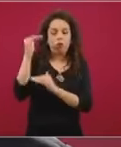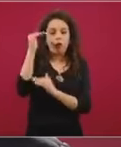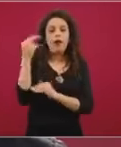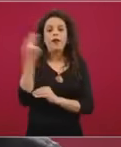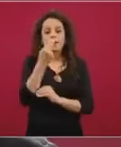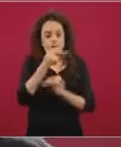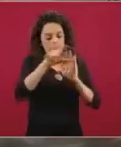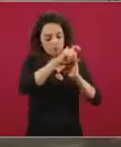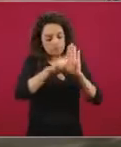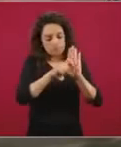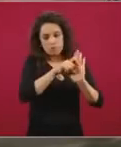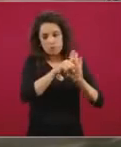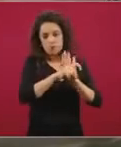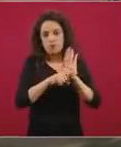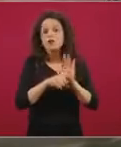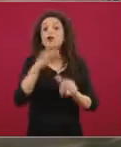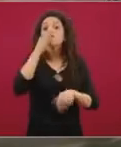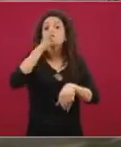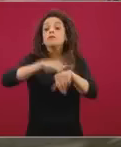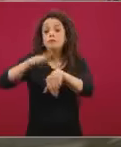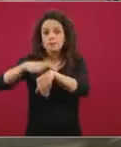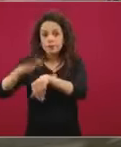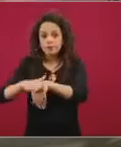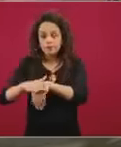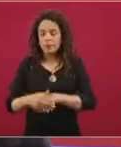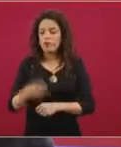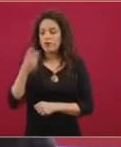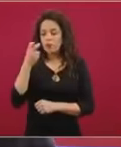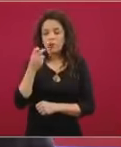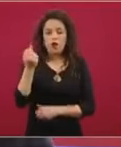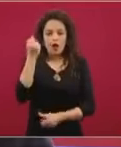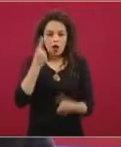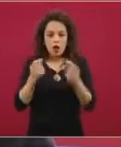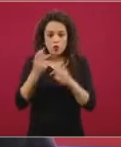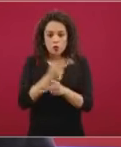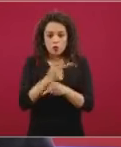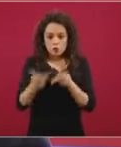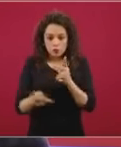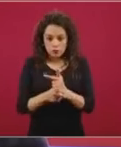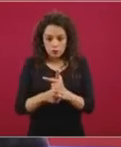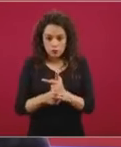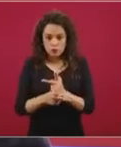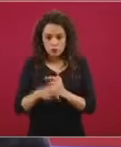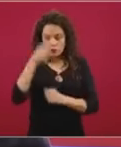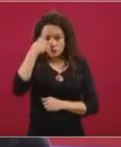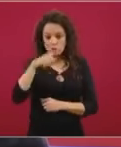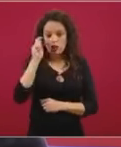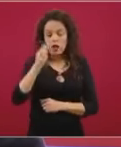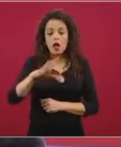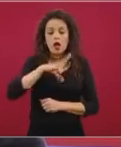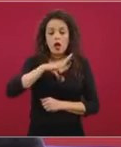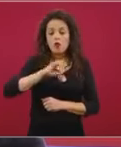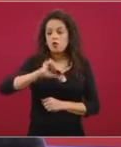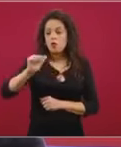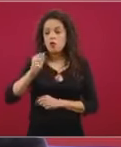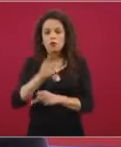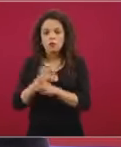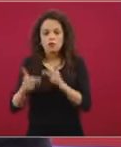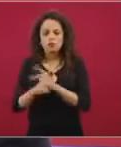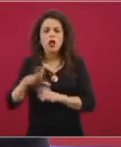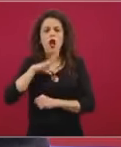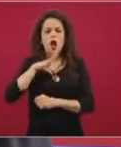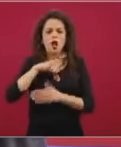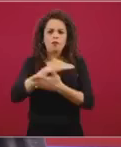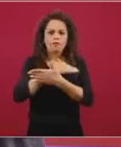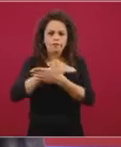adaptaron la formulación de ciertos productos para también tener una oferta de productos que pudieran estar por debajo